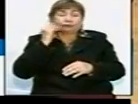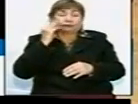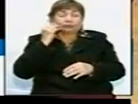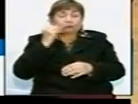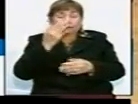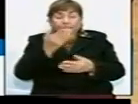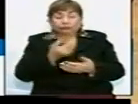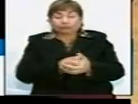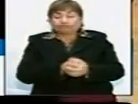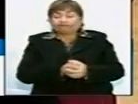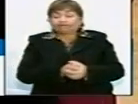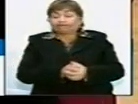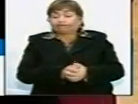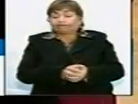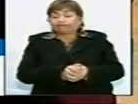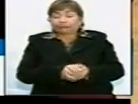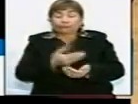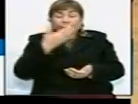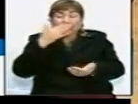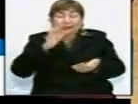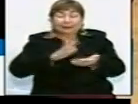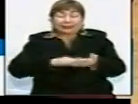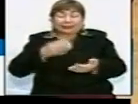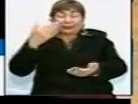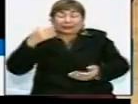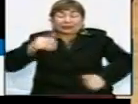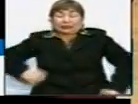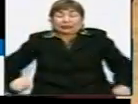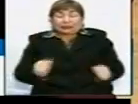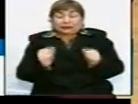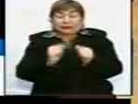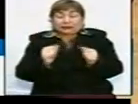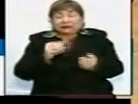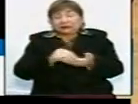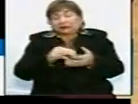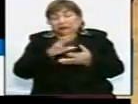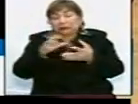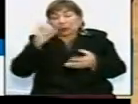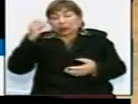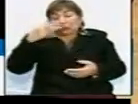de repente afectadas cuando hemos tenido un mar más frío de lo usual durante el periodo de lluvias